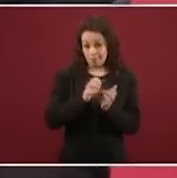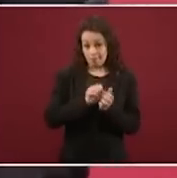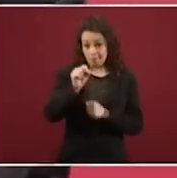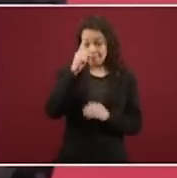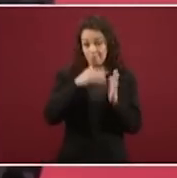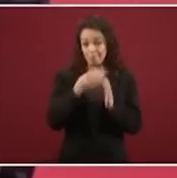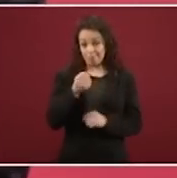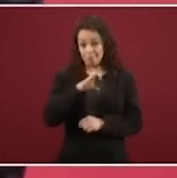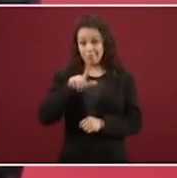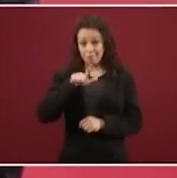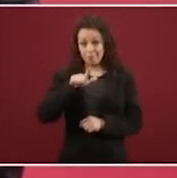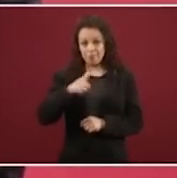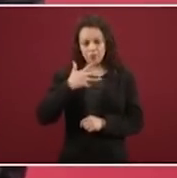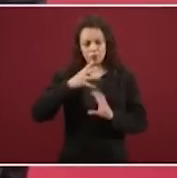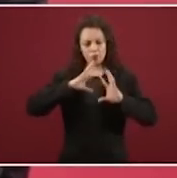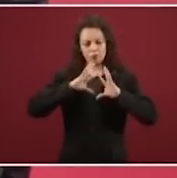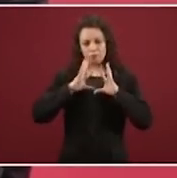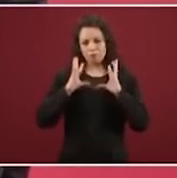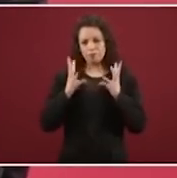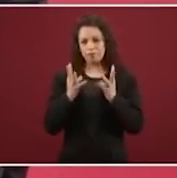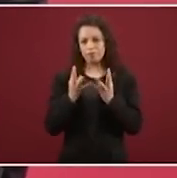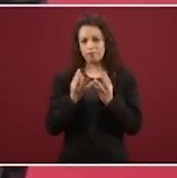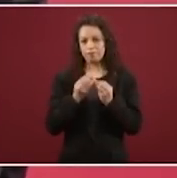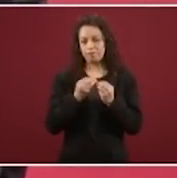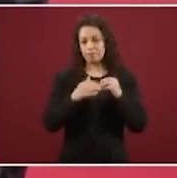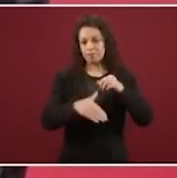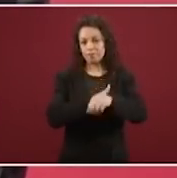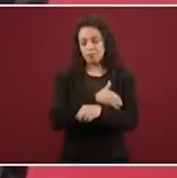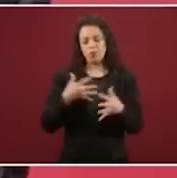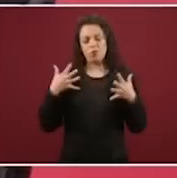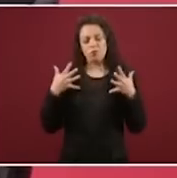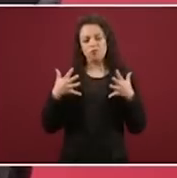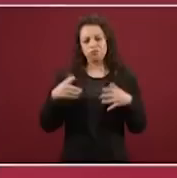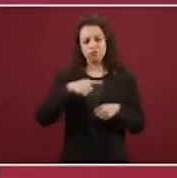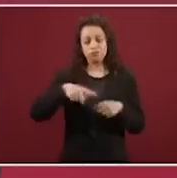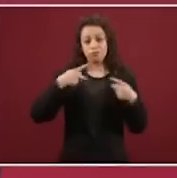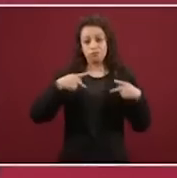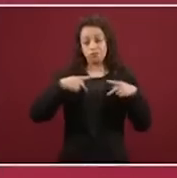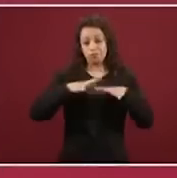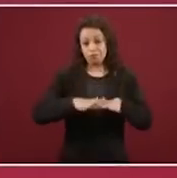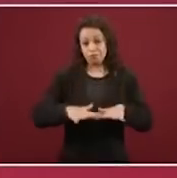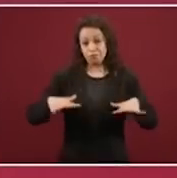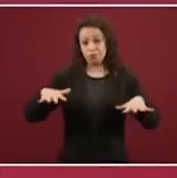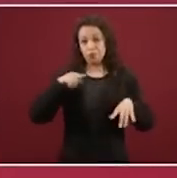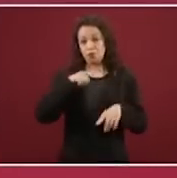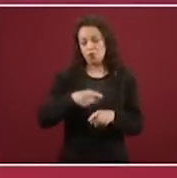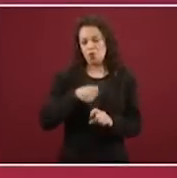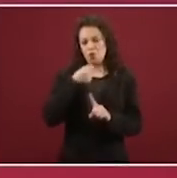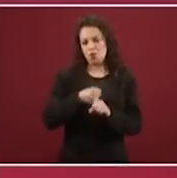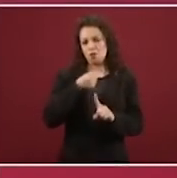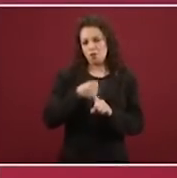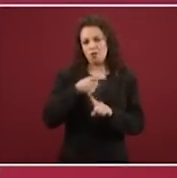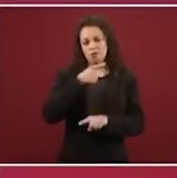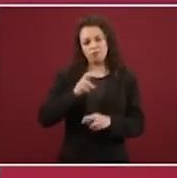17 recoge los anhelos del pueblo de México que luchó en la Revolución por